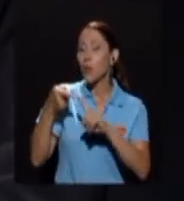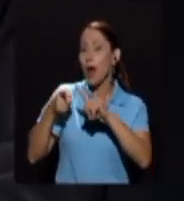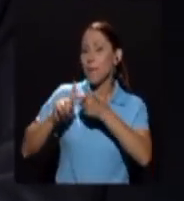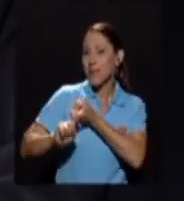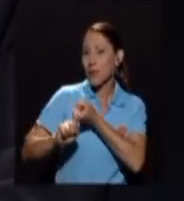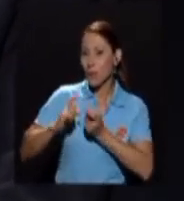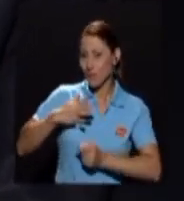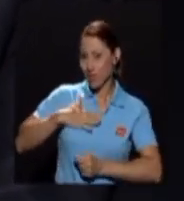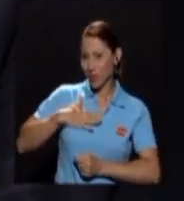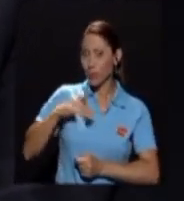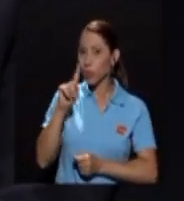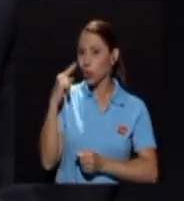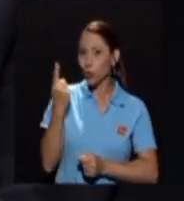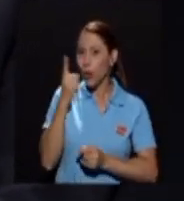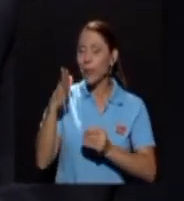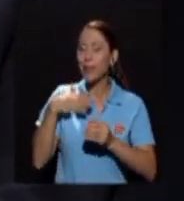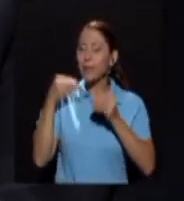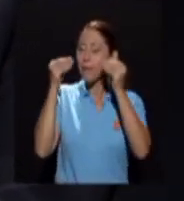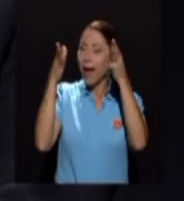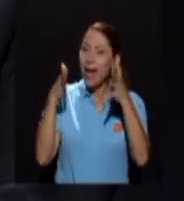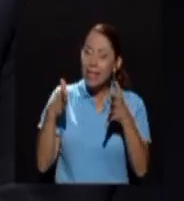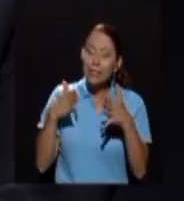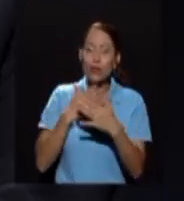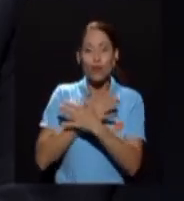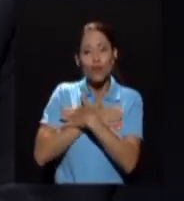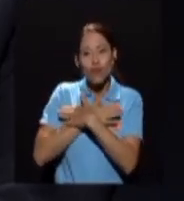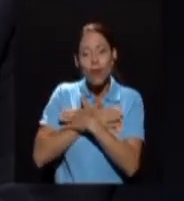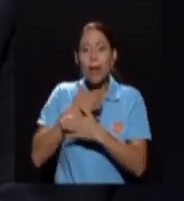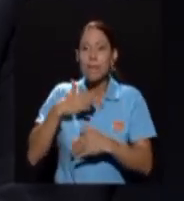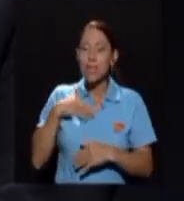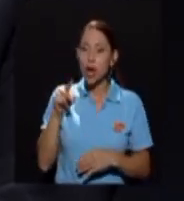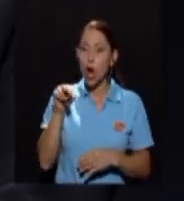maestro, ¿verdad?, queridísimo, es mi colega,